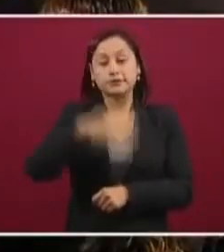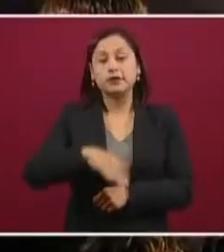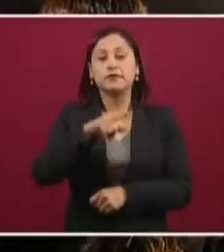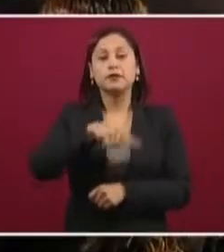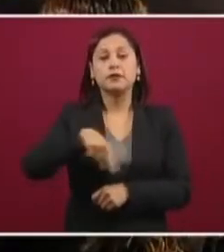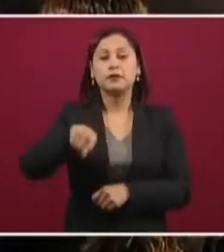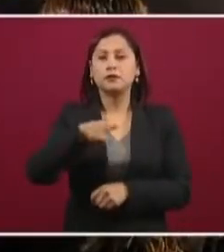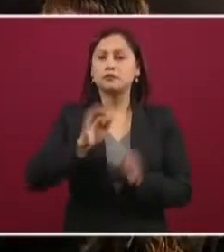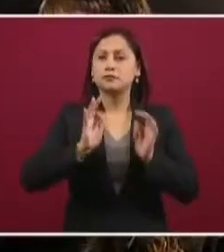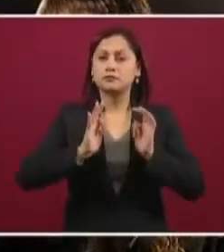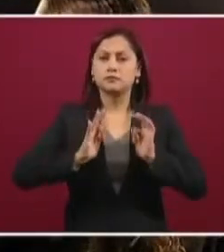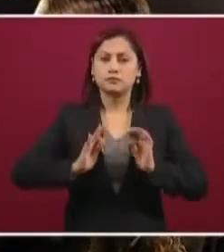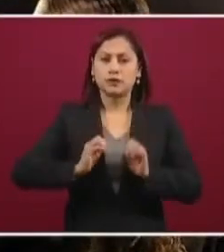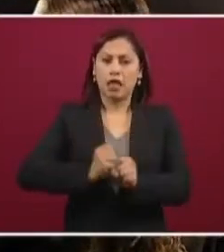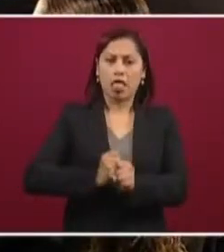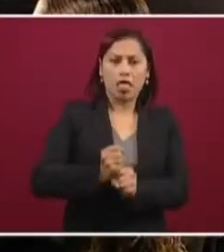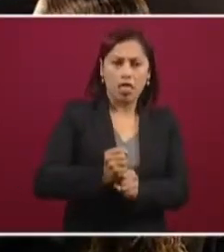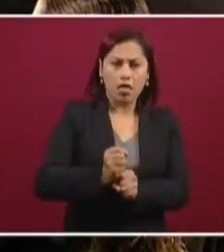que